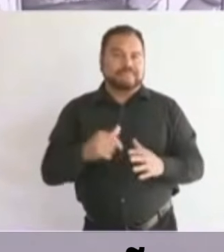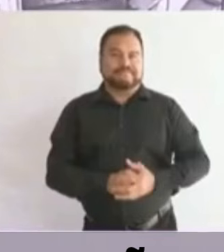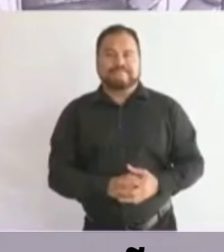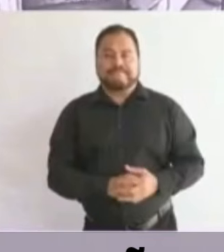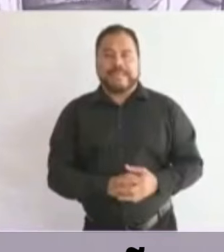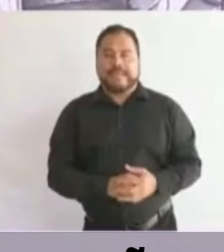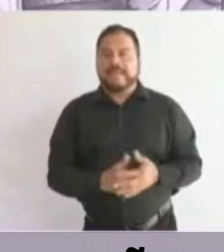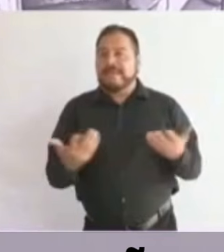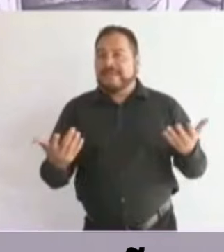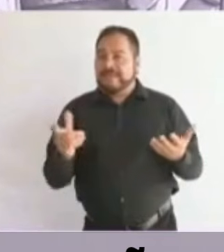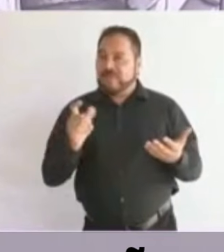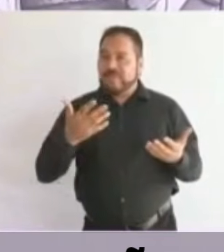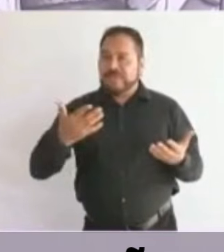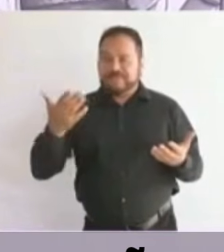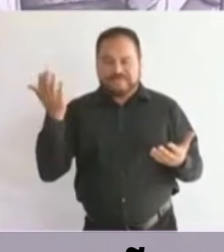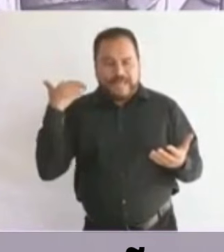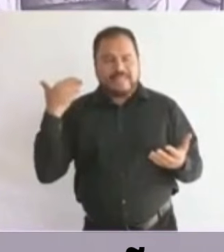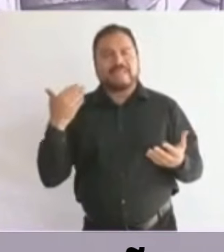Cuando